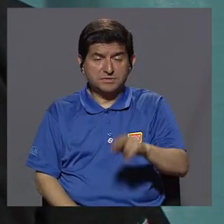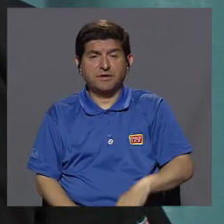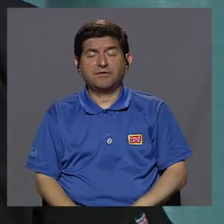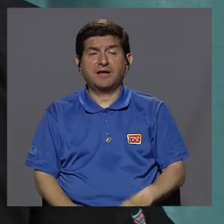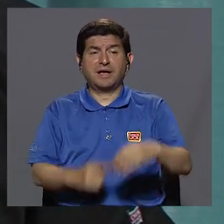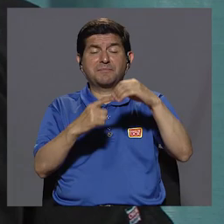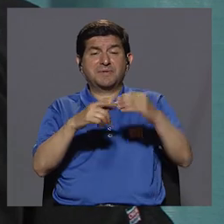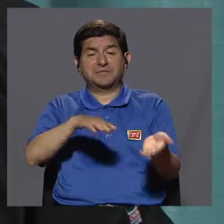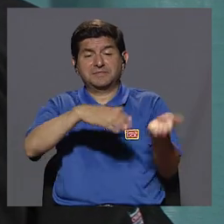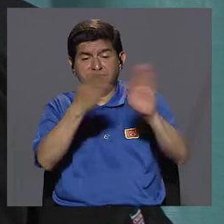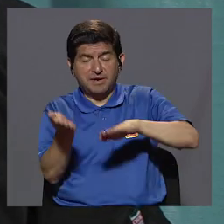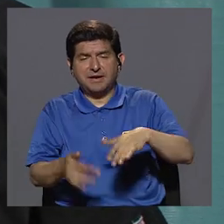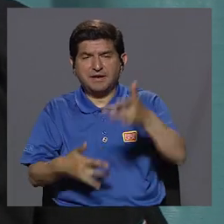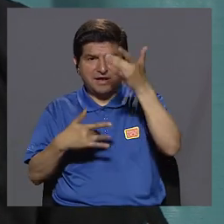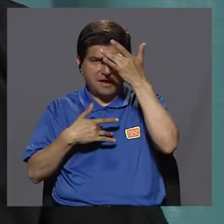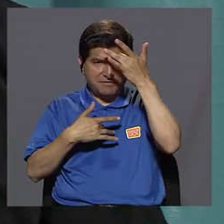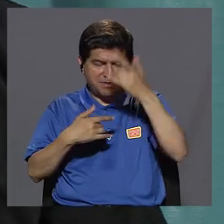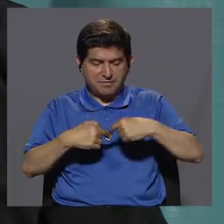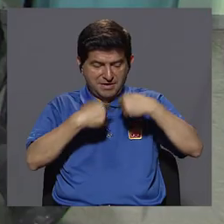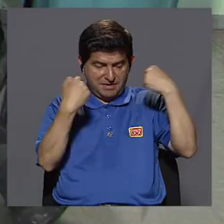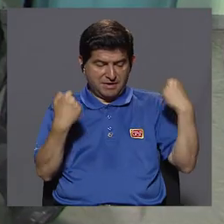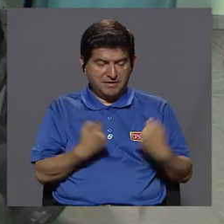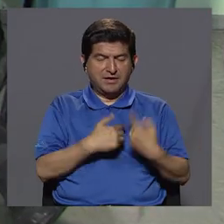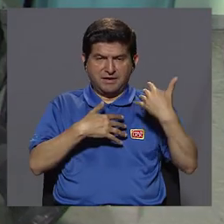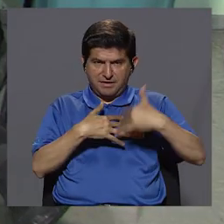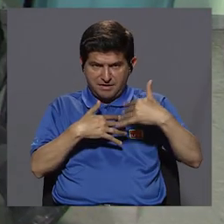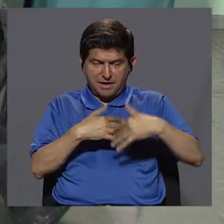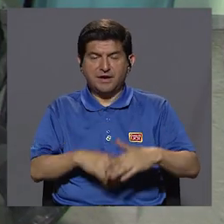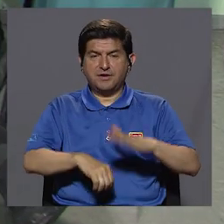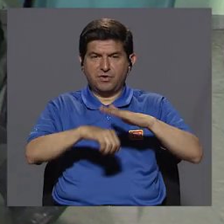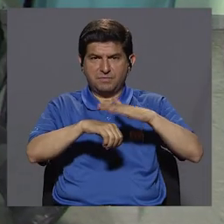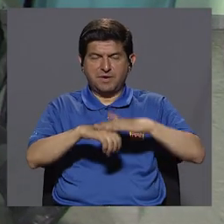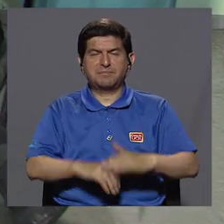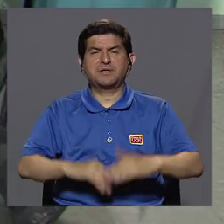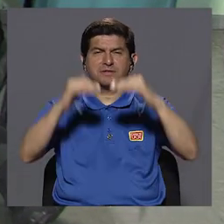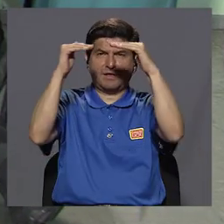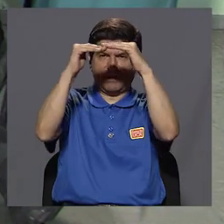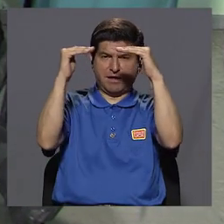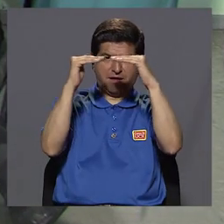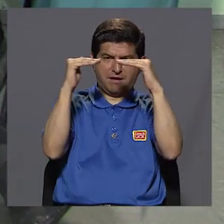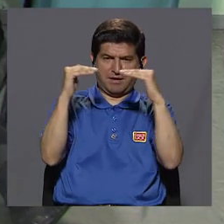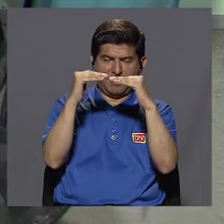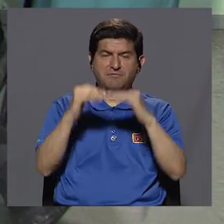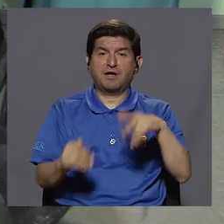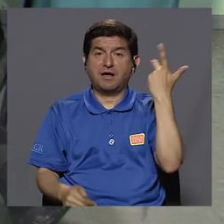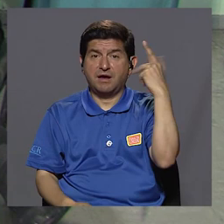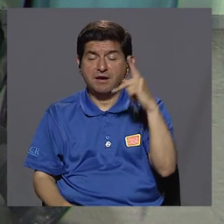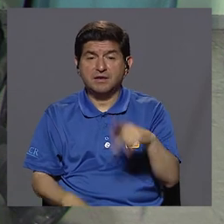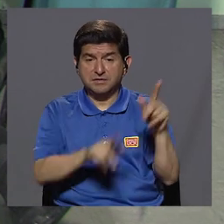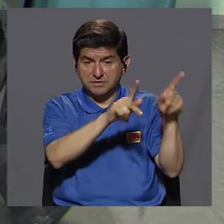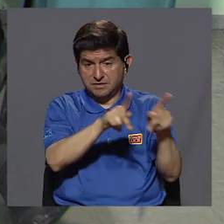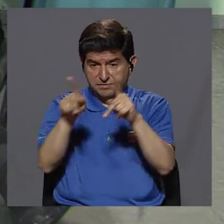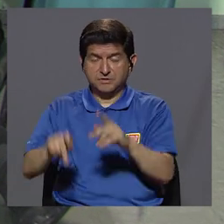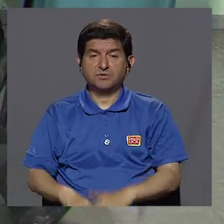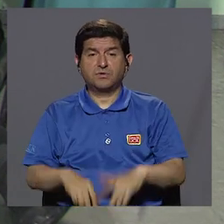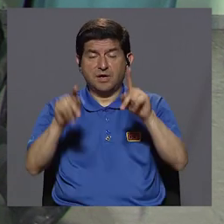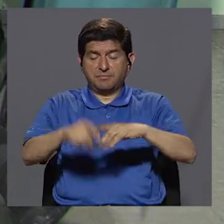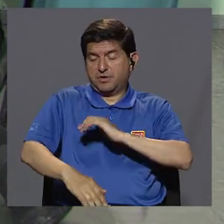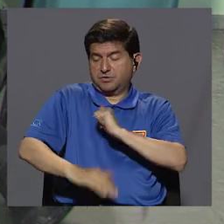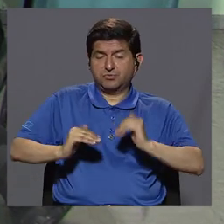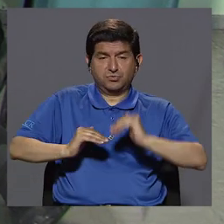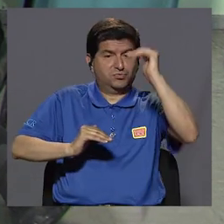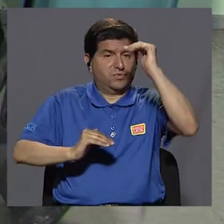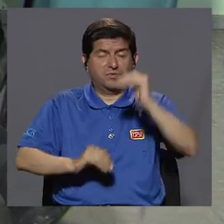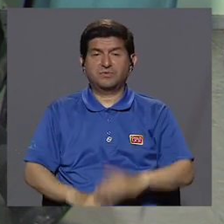rica la principal causa de muerte son las enfermedades cardiovasculares nos sirve como estratificación del riesgo de esos pacientes eventualmente el paciente que es